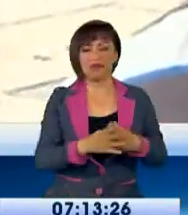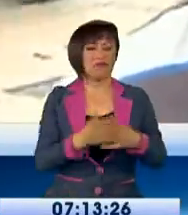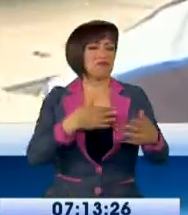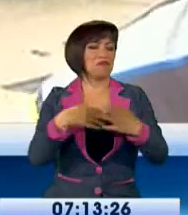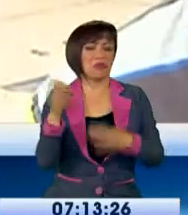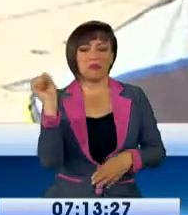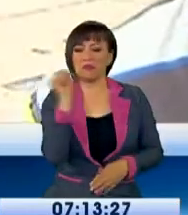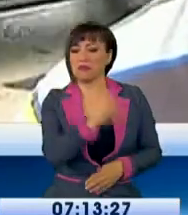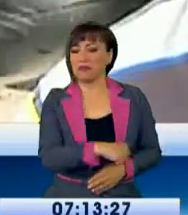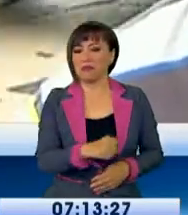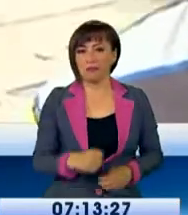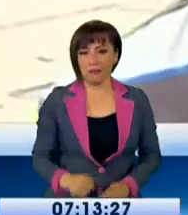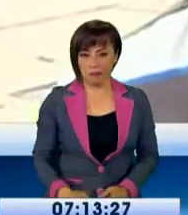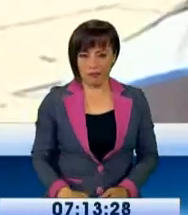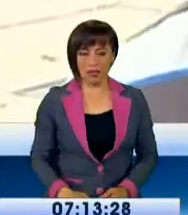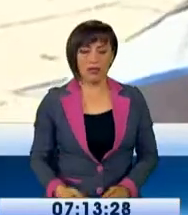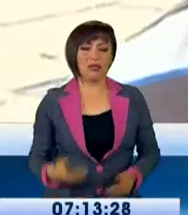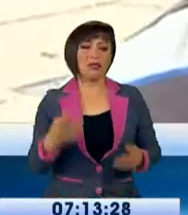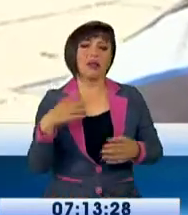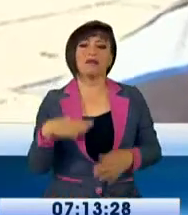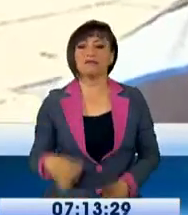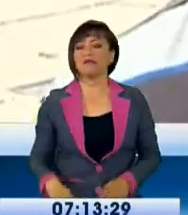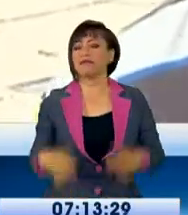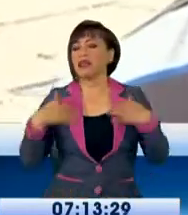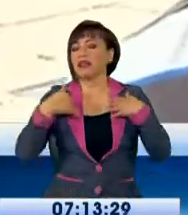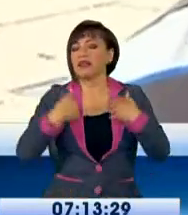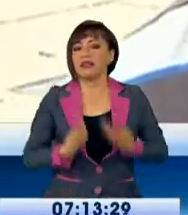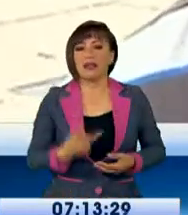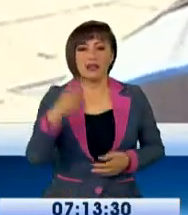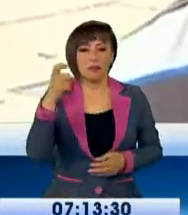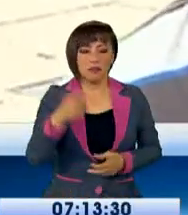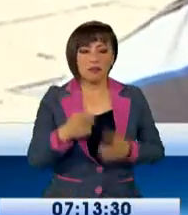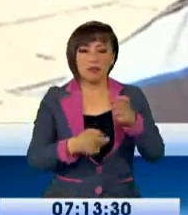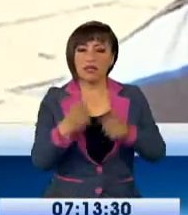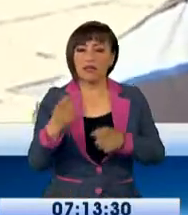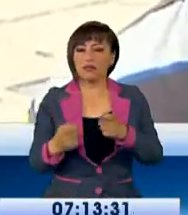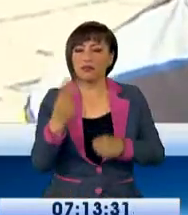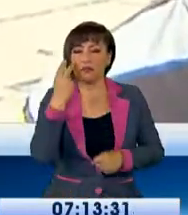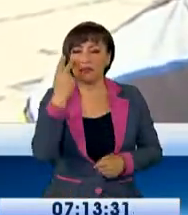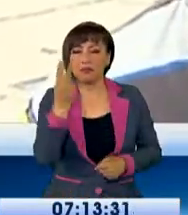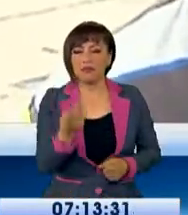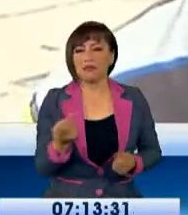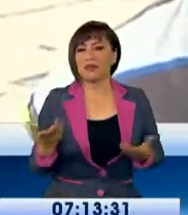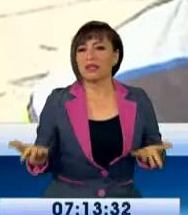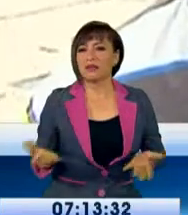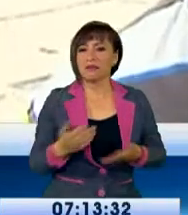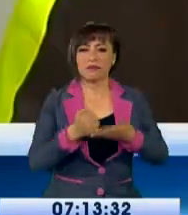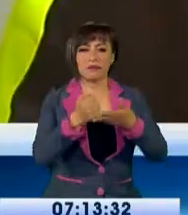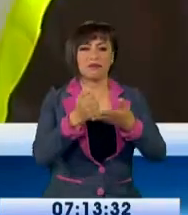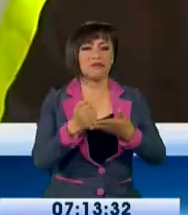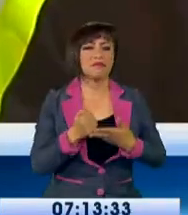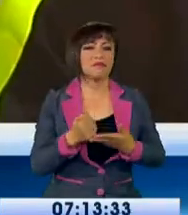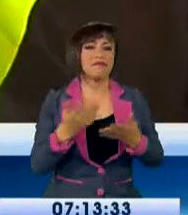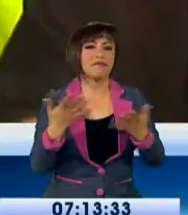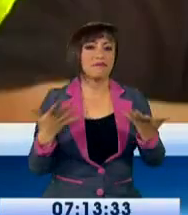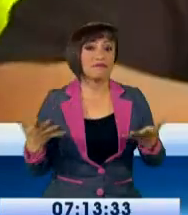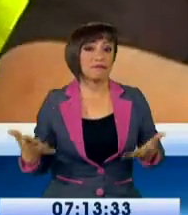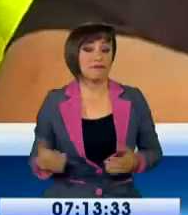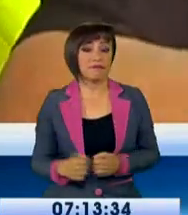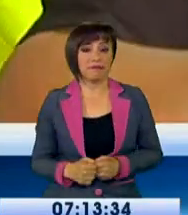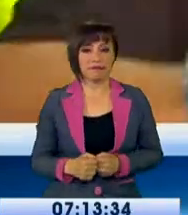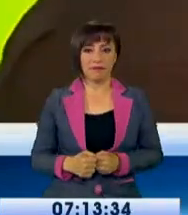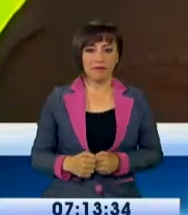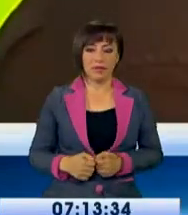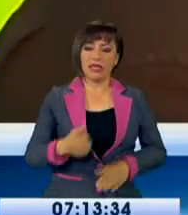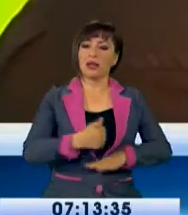estamos cansados ya, qué sé yo, deberíamos quedar en algún lugar a descansar. Según la autoridad de